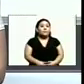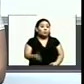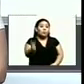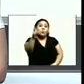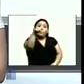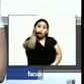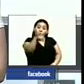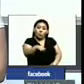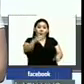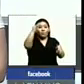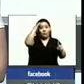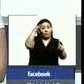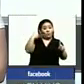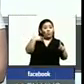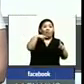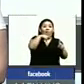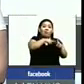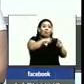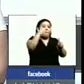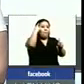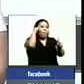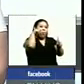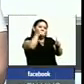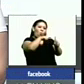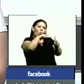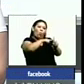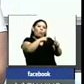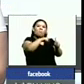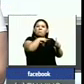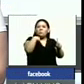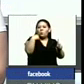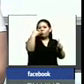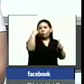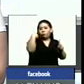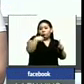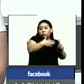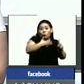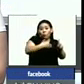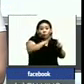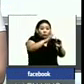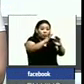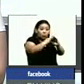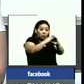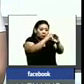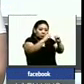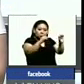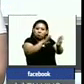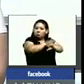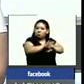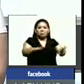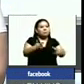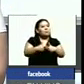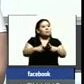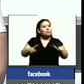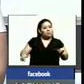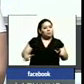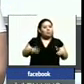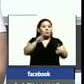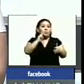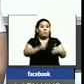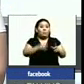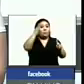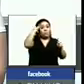Hoy, la joven que era acusada de la muerte, la de su hijo recién nacido en su vivienda de Cojutepeque fue absuelta del cargo. Evelyn